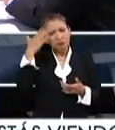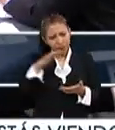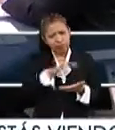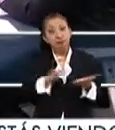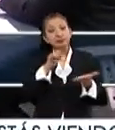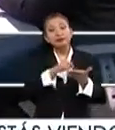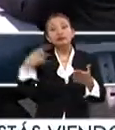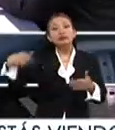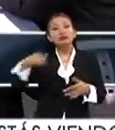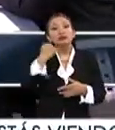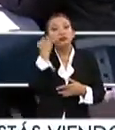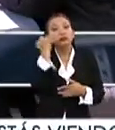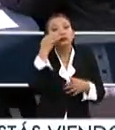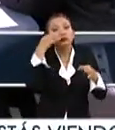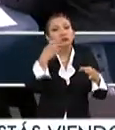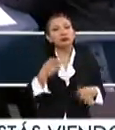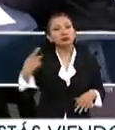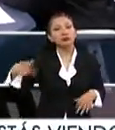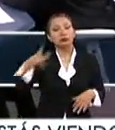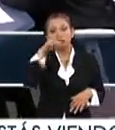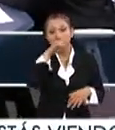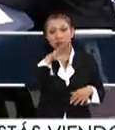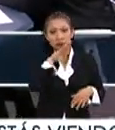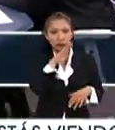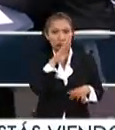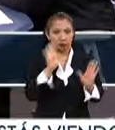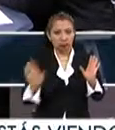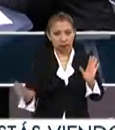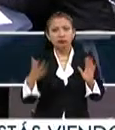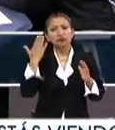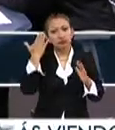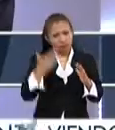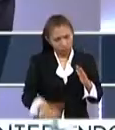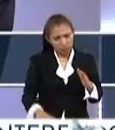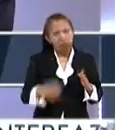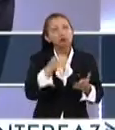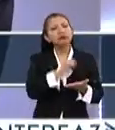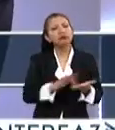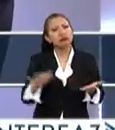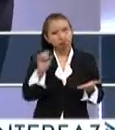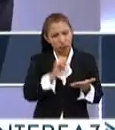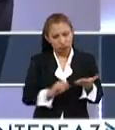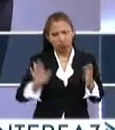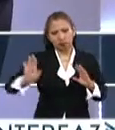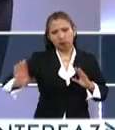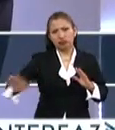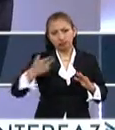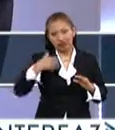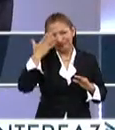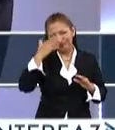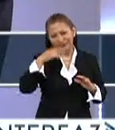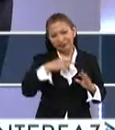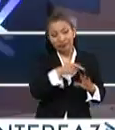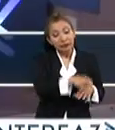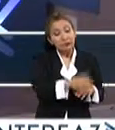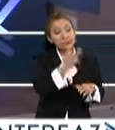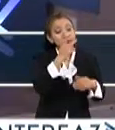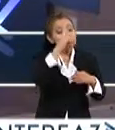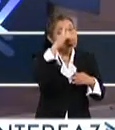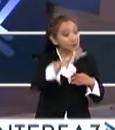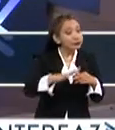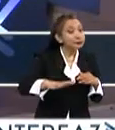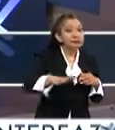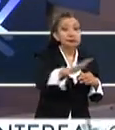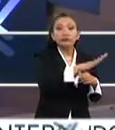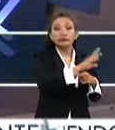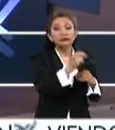leer y escribir en su idioma original, en su lengua materna, es una persona alfabetizada. Porque como ustedes bien saben, este país,